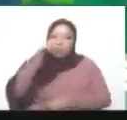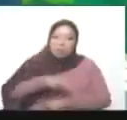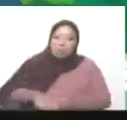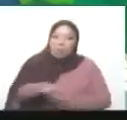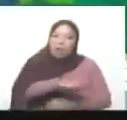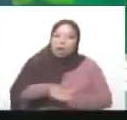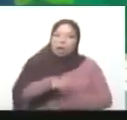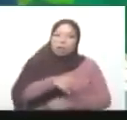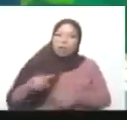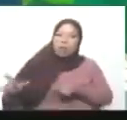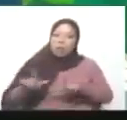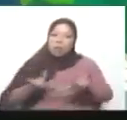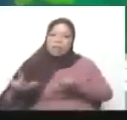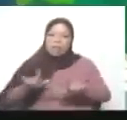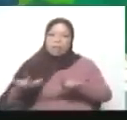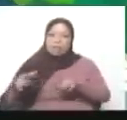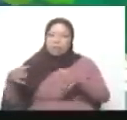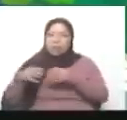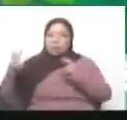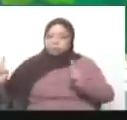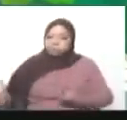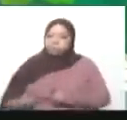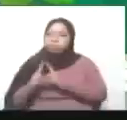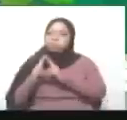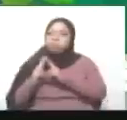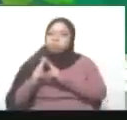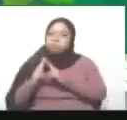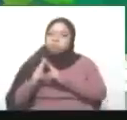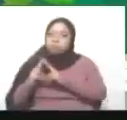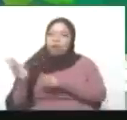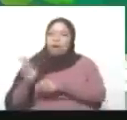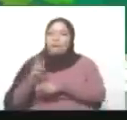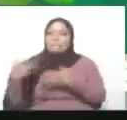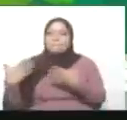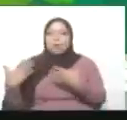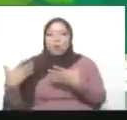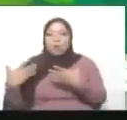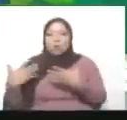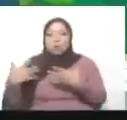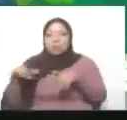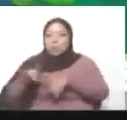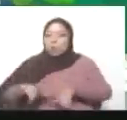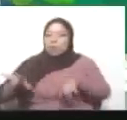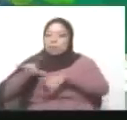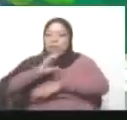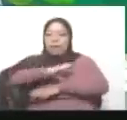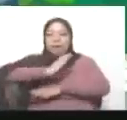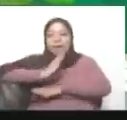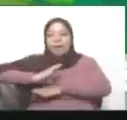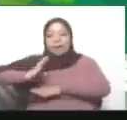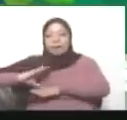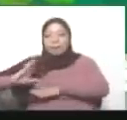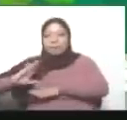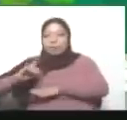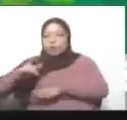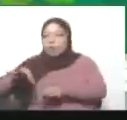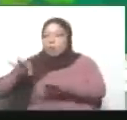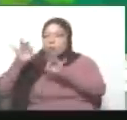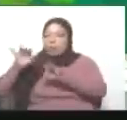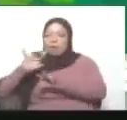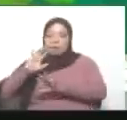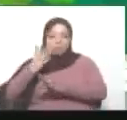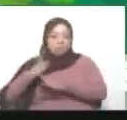estoy listo para reunirme con usted muy pronto en el lugar del Caribe que elijamos